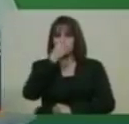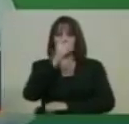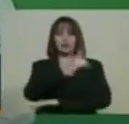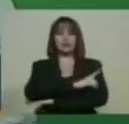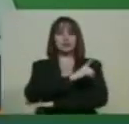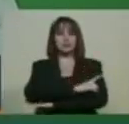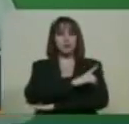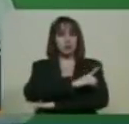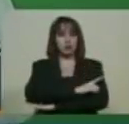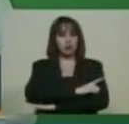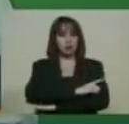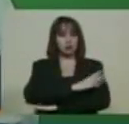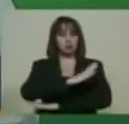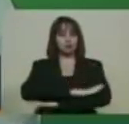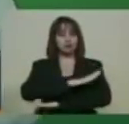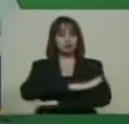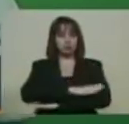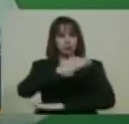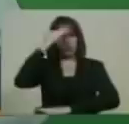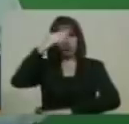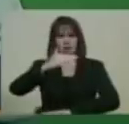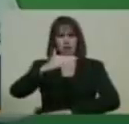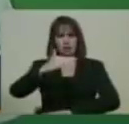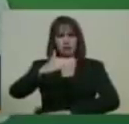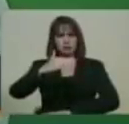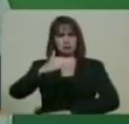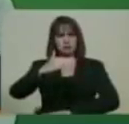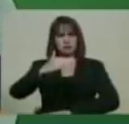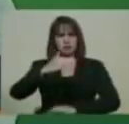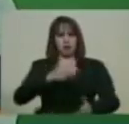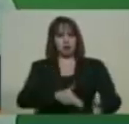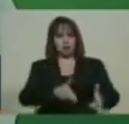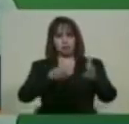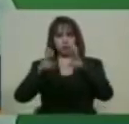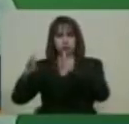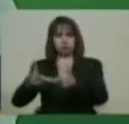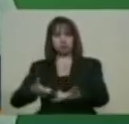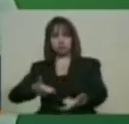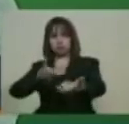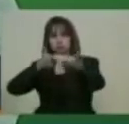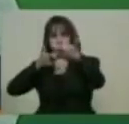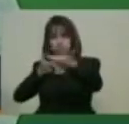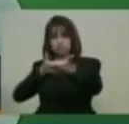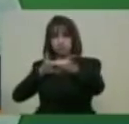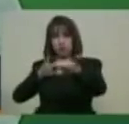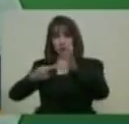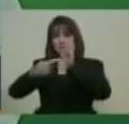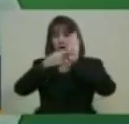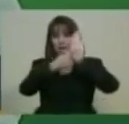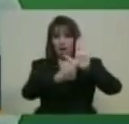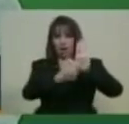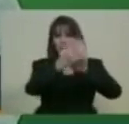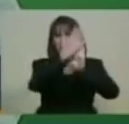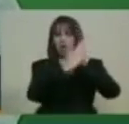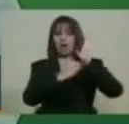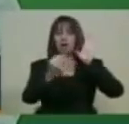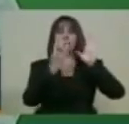disciplinario, militar, del poder de las armas venezolanas. Emane un ejemplo y un mensaje